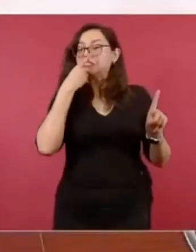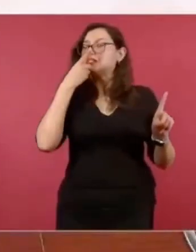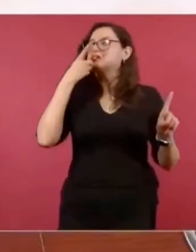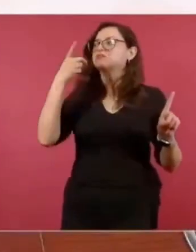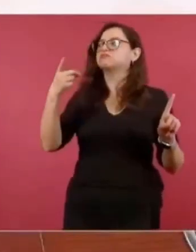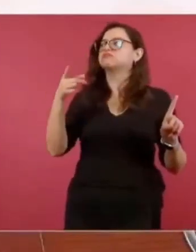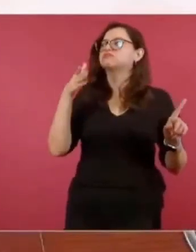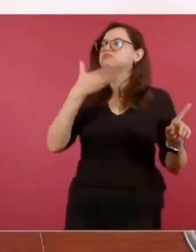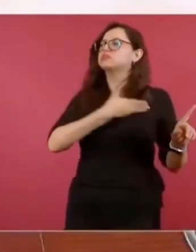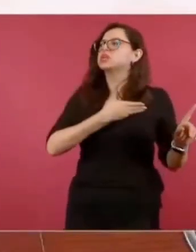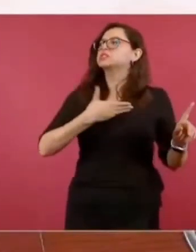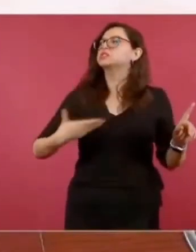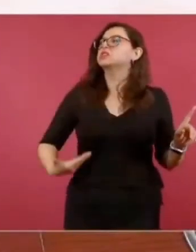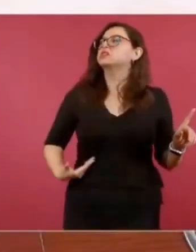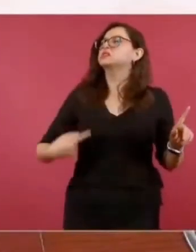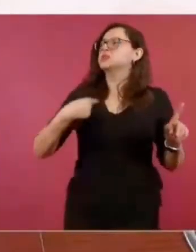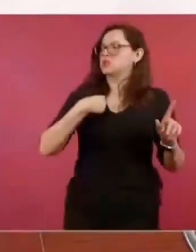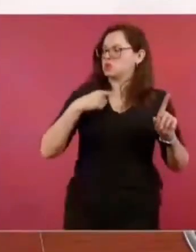del presidente.